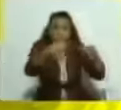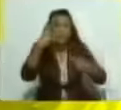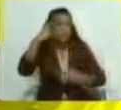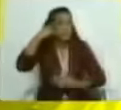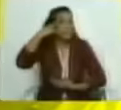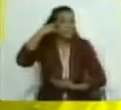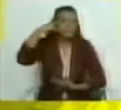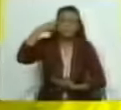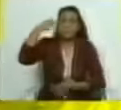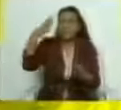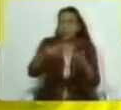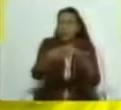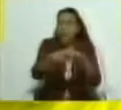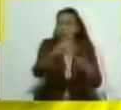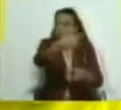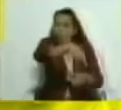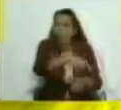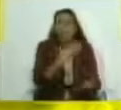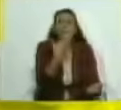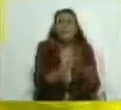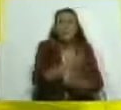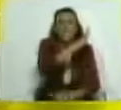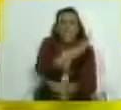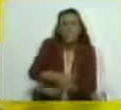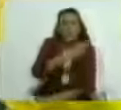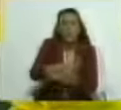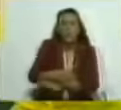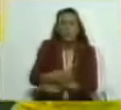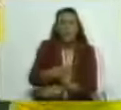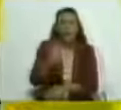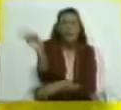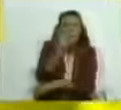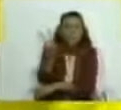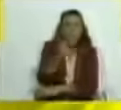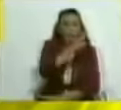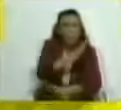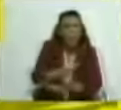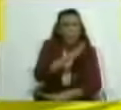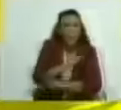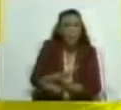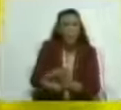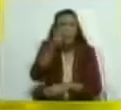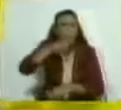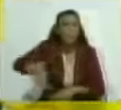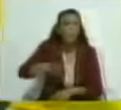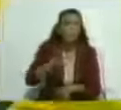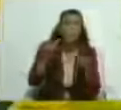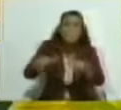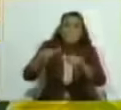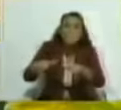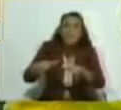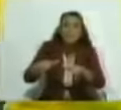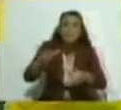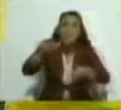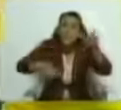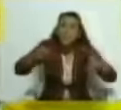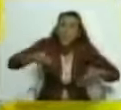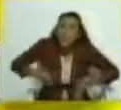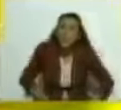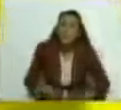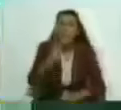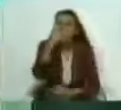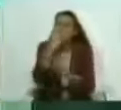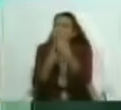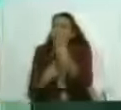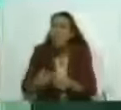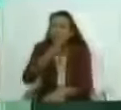extremista que le plantea sanciones al país, que sanciona al pueblo, que sanciona al pobre,